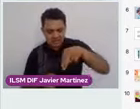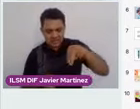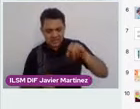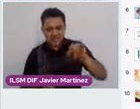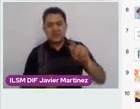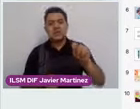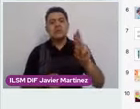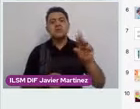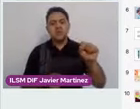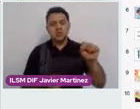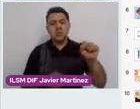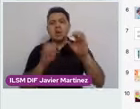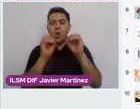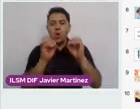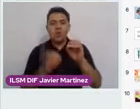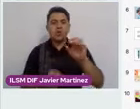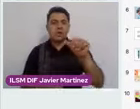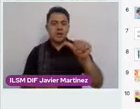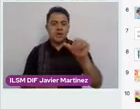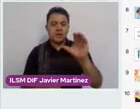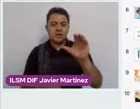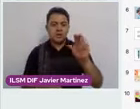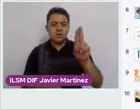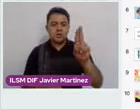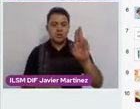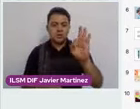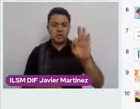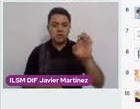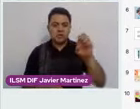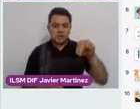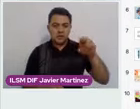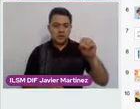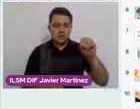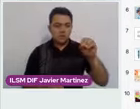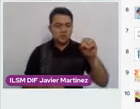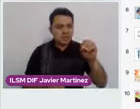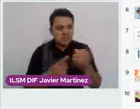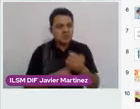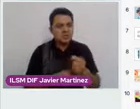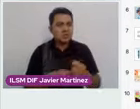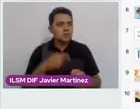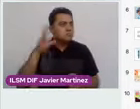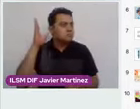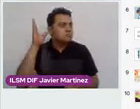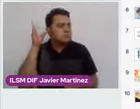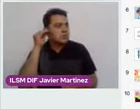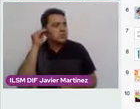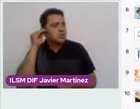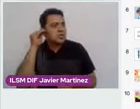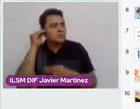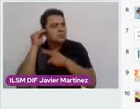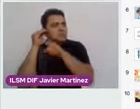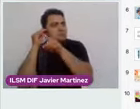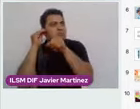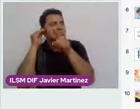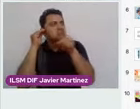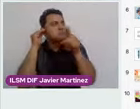o acúfeno, donde no hay una fuente externa que esté generando ese ruido, ¿sí?